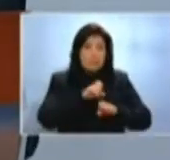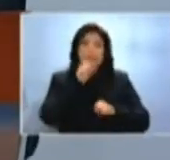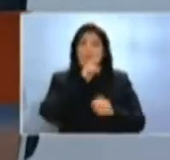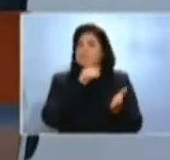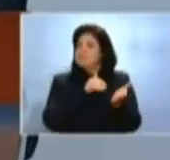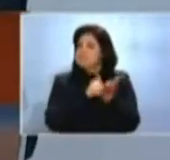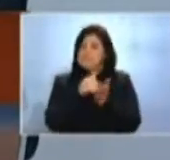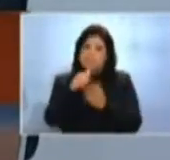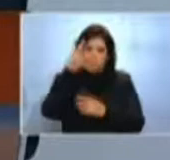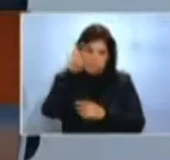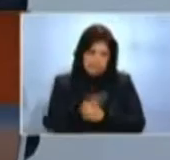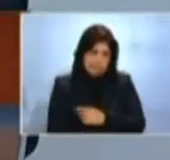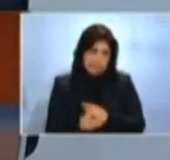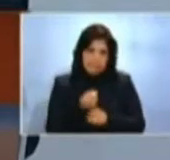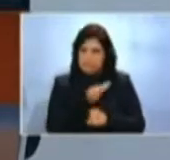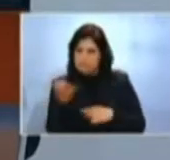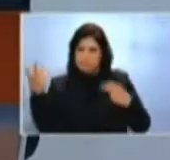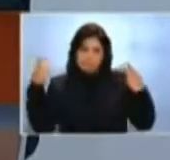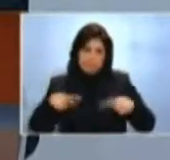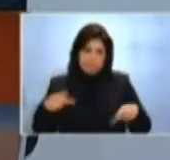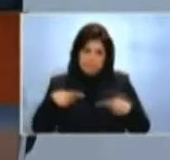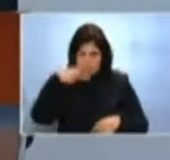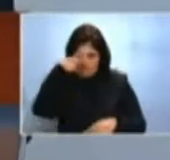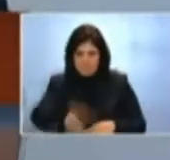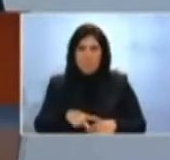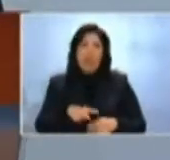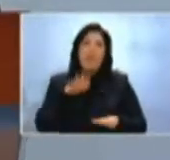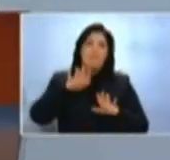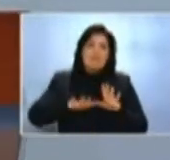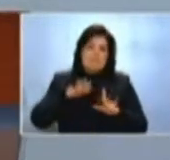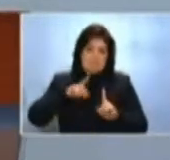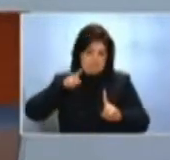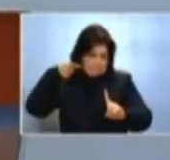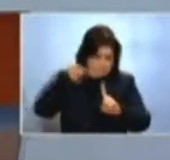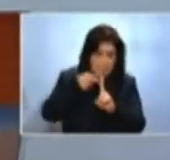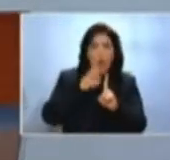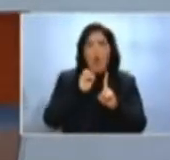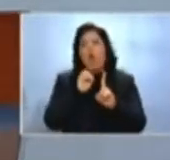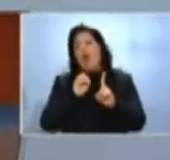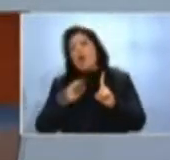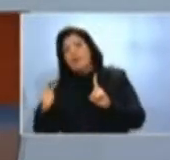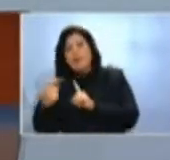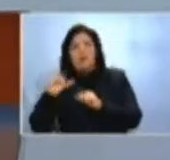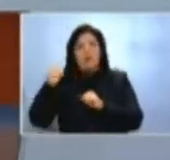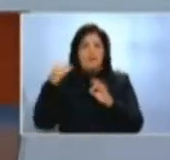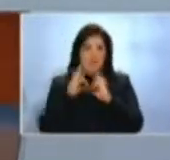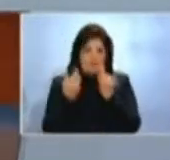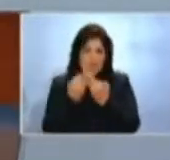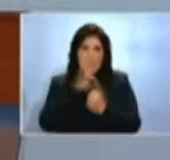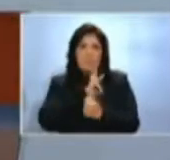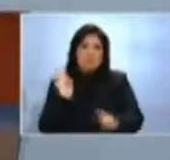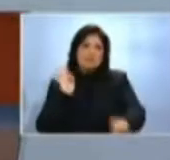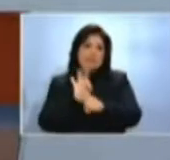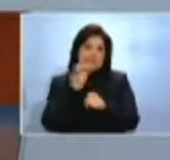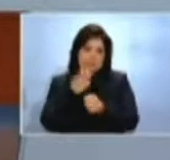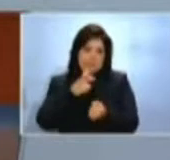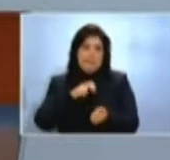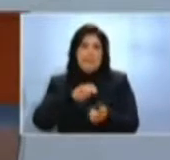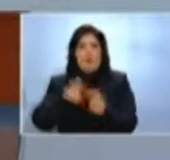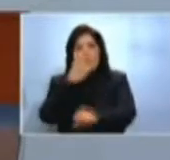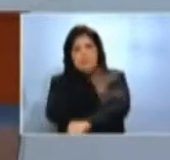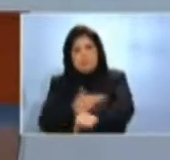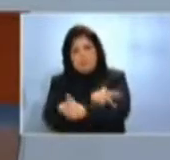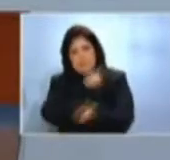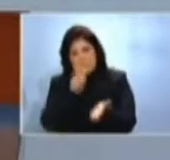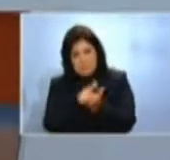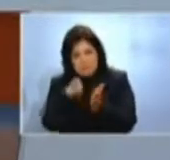y claro. bueno, los memes que estuvieron increíbles criticando a Miguel Ángel Mancera con el viene, viene, ¿no? Exacto, Es